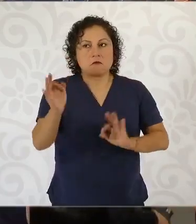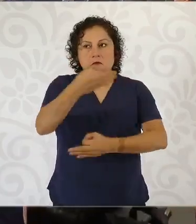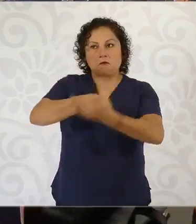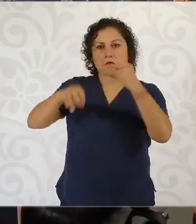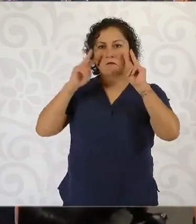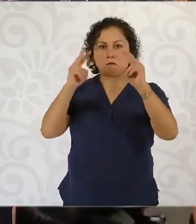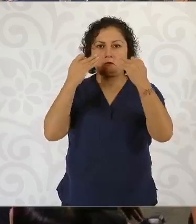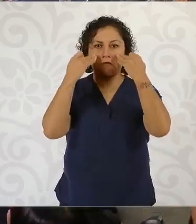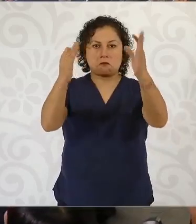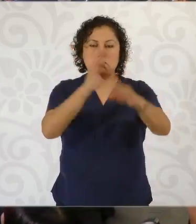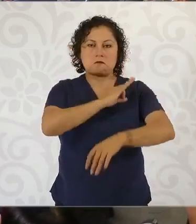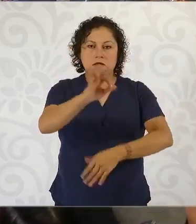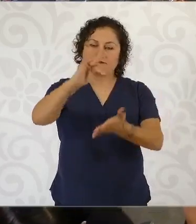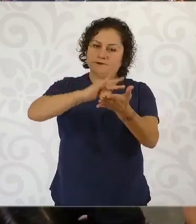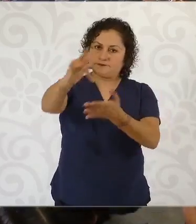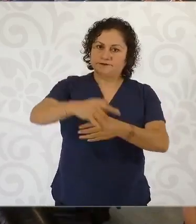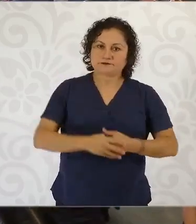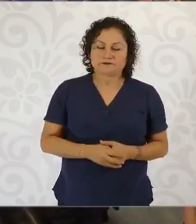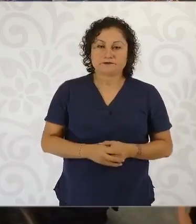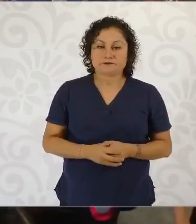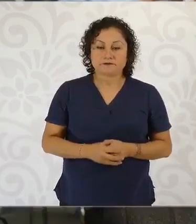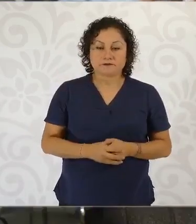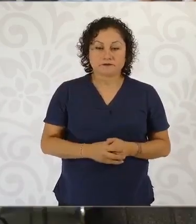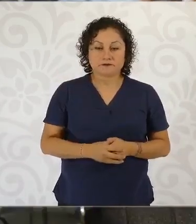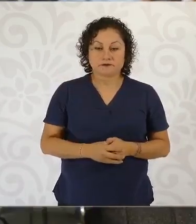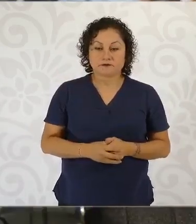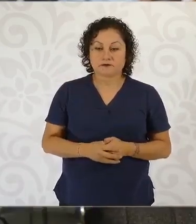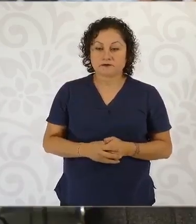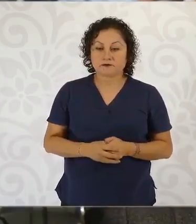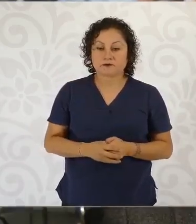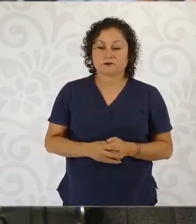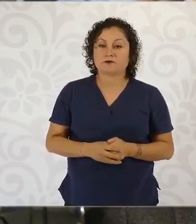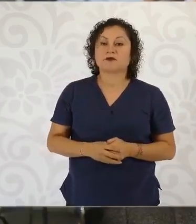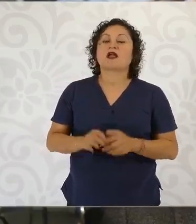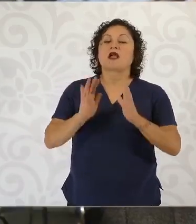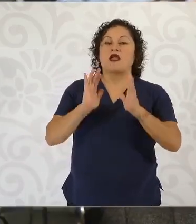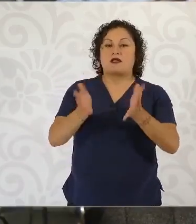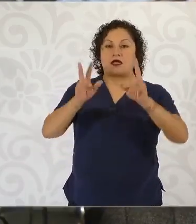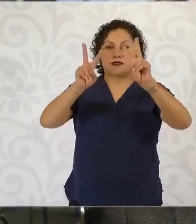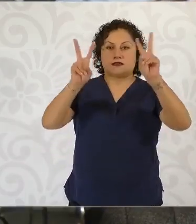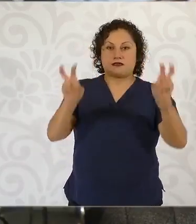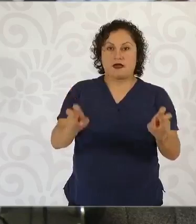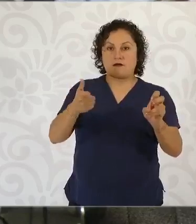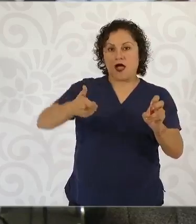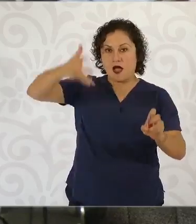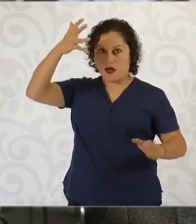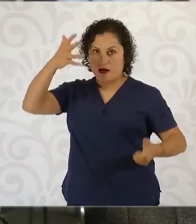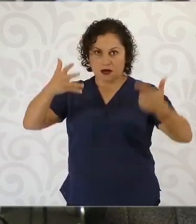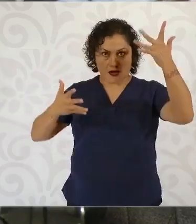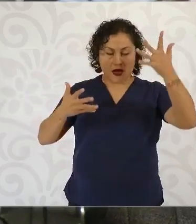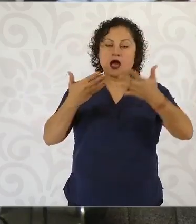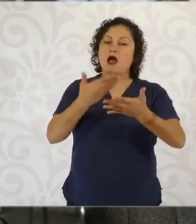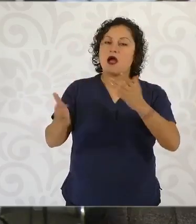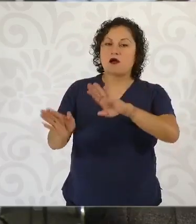gracias. Presidenta, una vez después de que ya hablamos del tema del sobreprecio, lo que quisiera preguntarle a